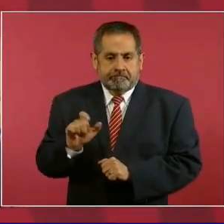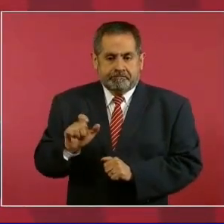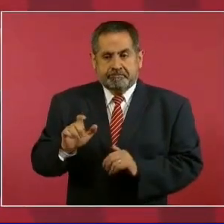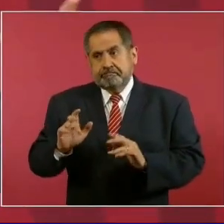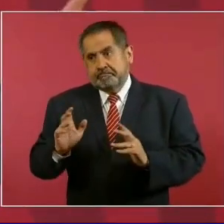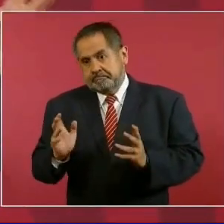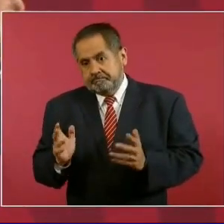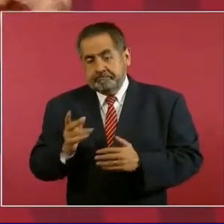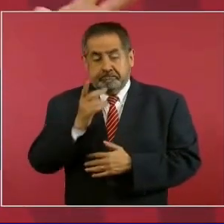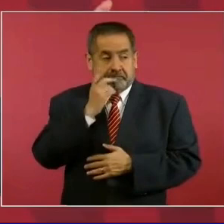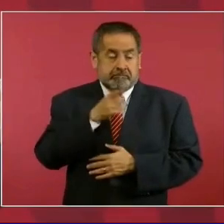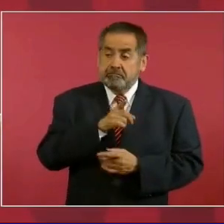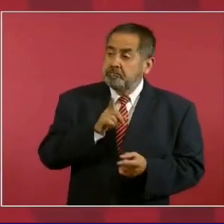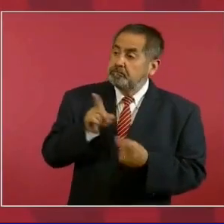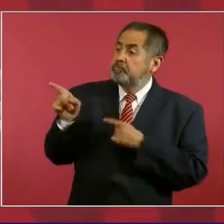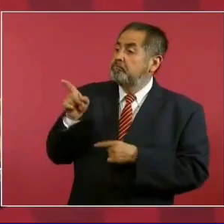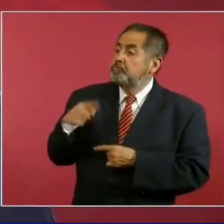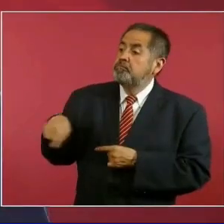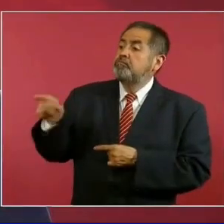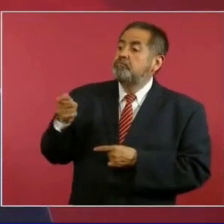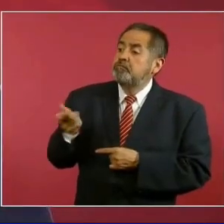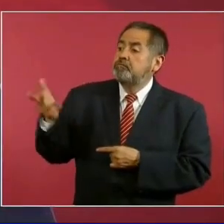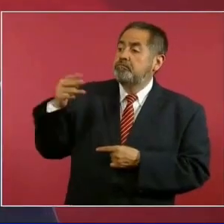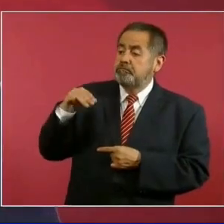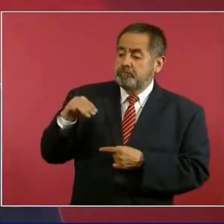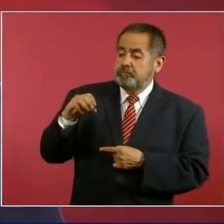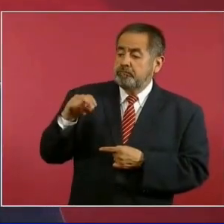supuestamente porque es un monopolio